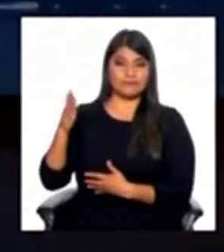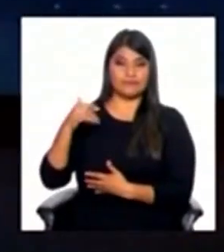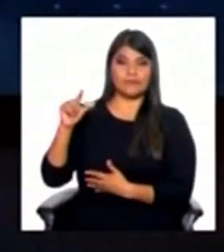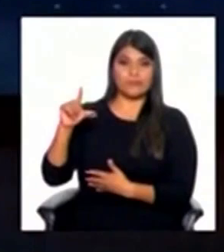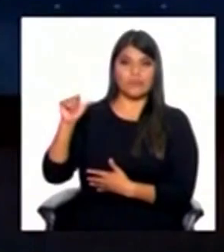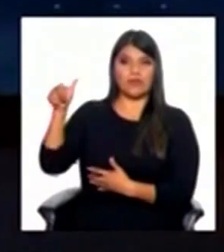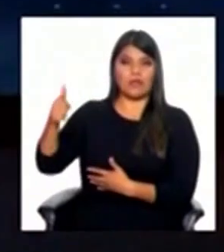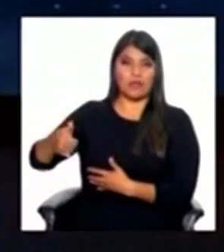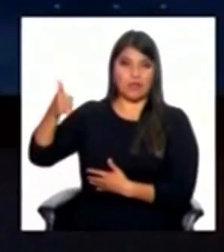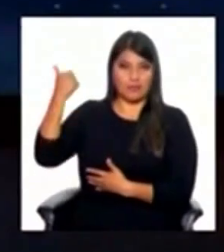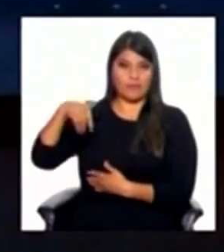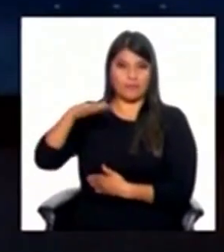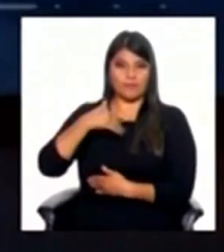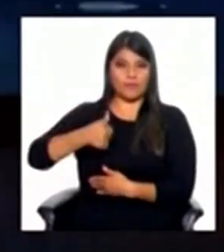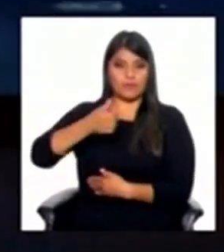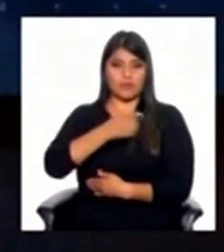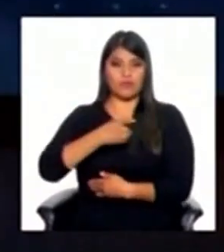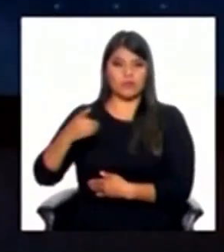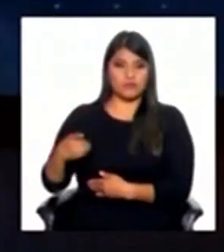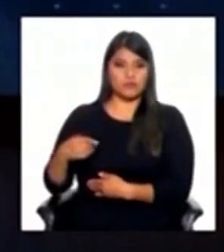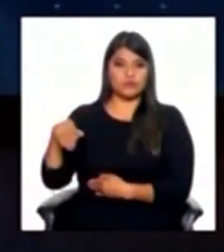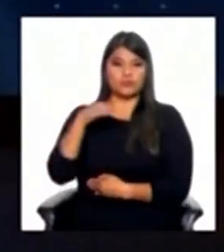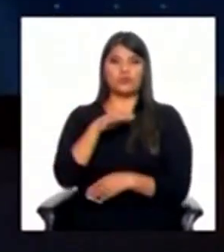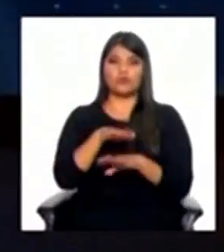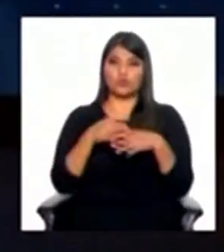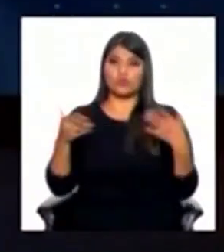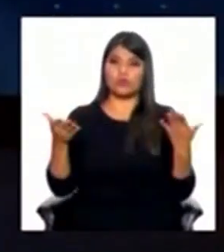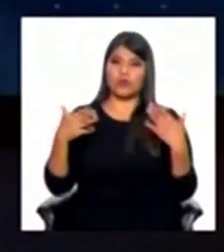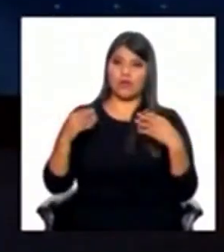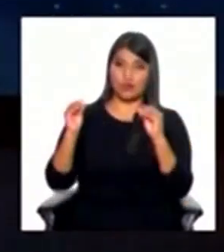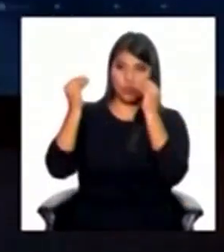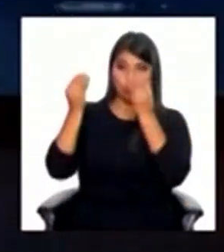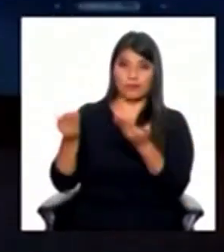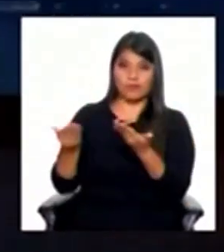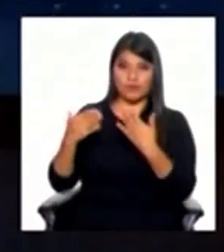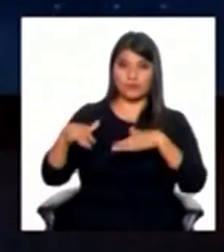titular de la Dirección de Niñas, Niños y Adolescentes del Ministerio de la Mujer.